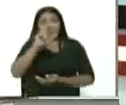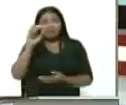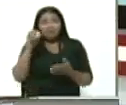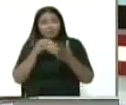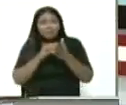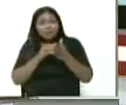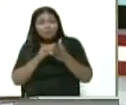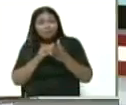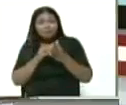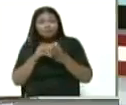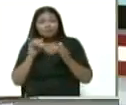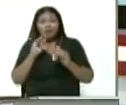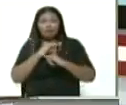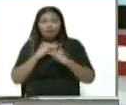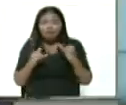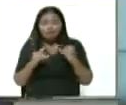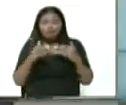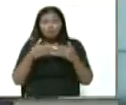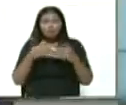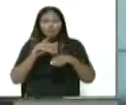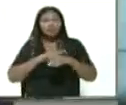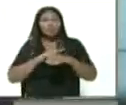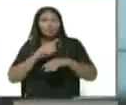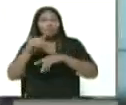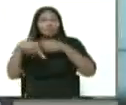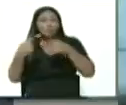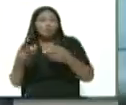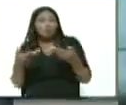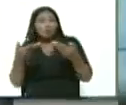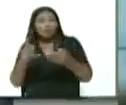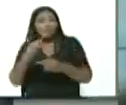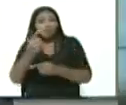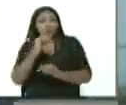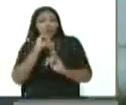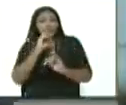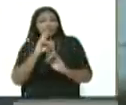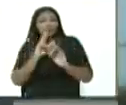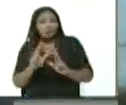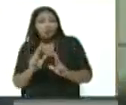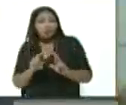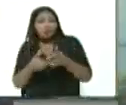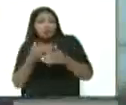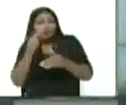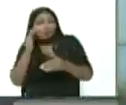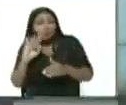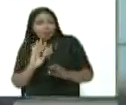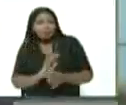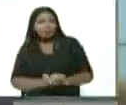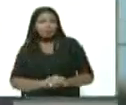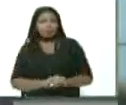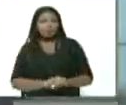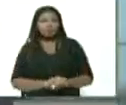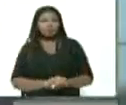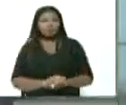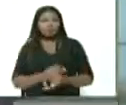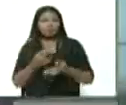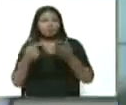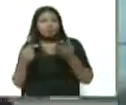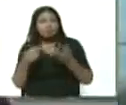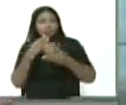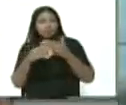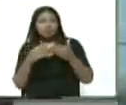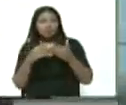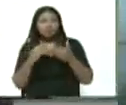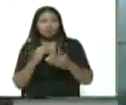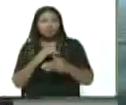cerró la última mesa cuánto tiempo podría pasar para que se ofrezca un primer resultado más allá de que la diferencia se corta